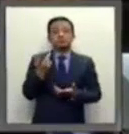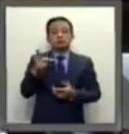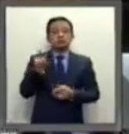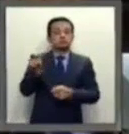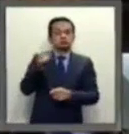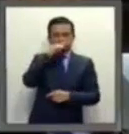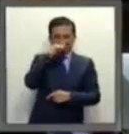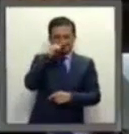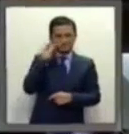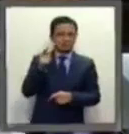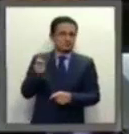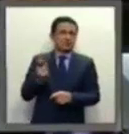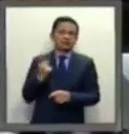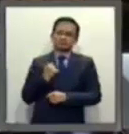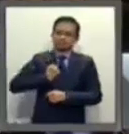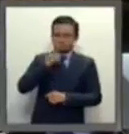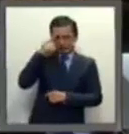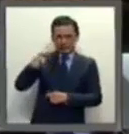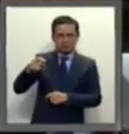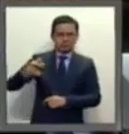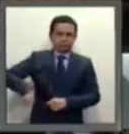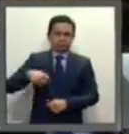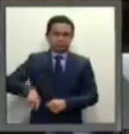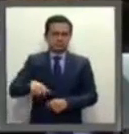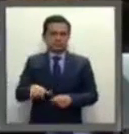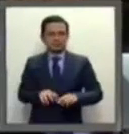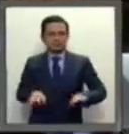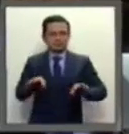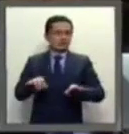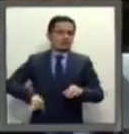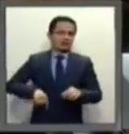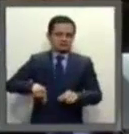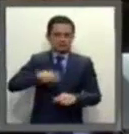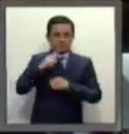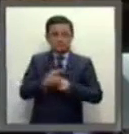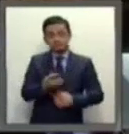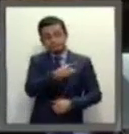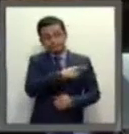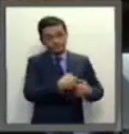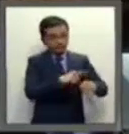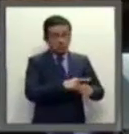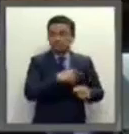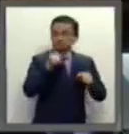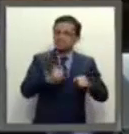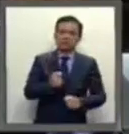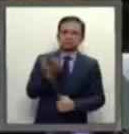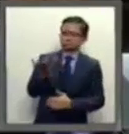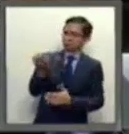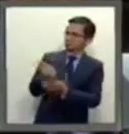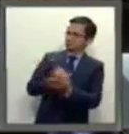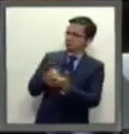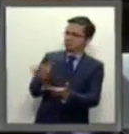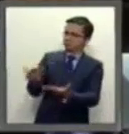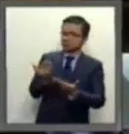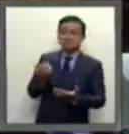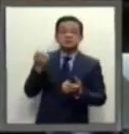que son empleados del gran capital en nuestro país. La sociedad pedirá cuentas, no solo la sociedad,